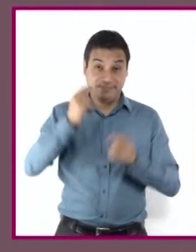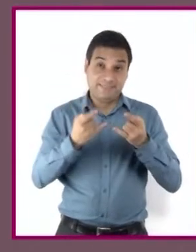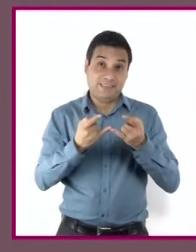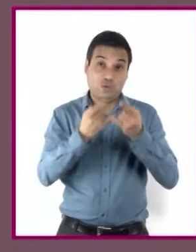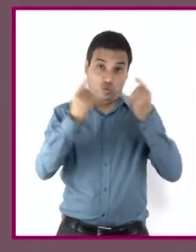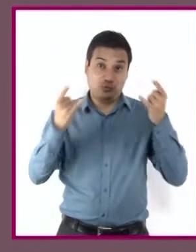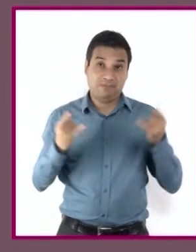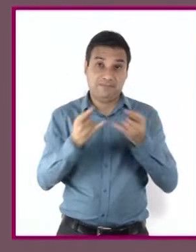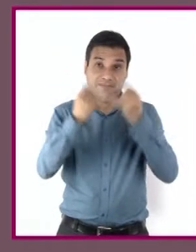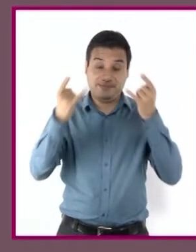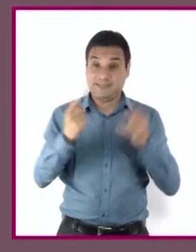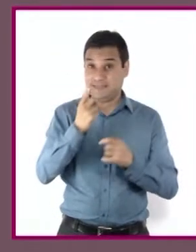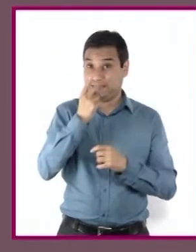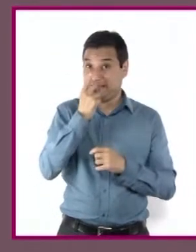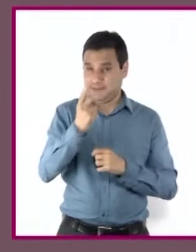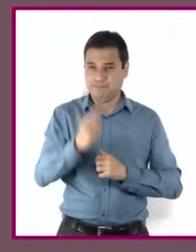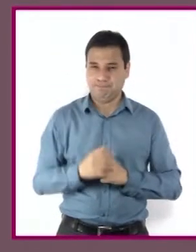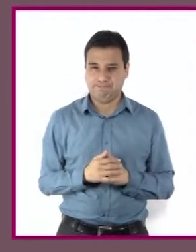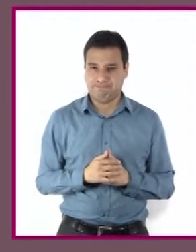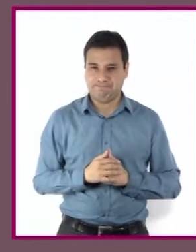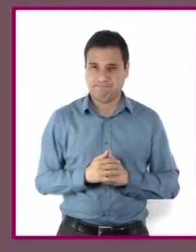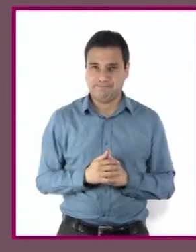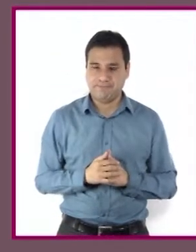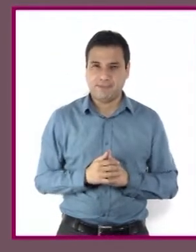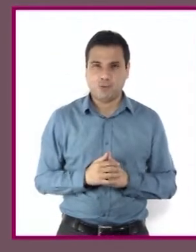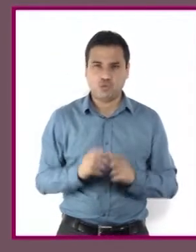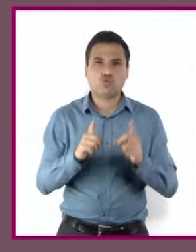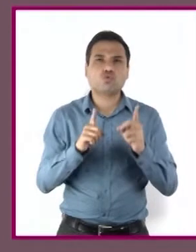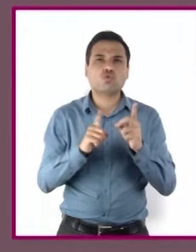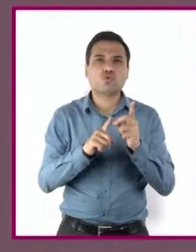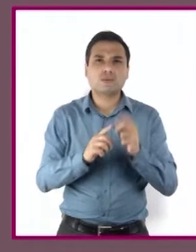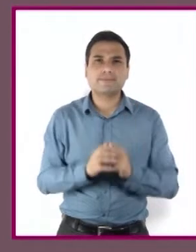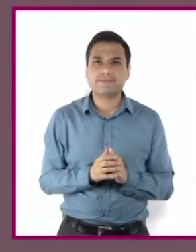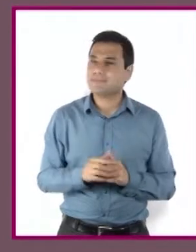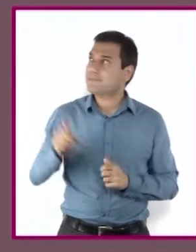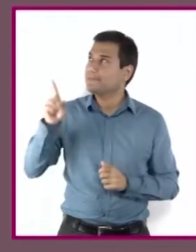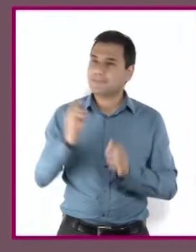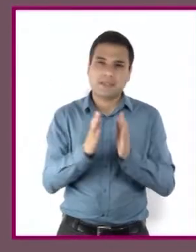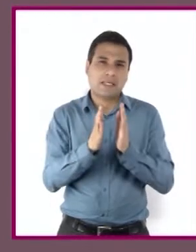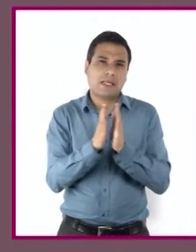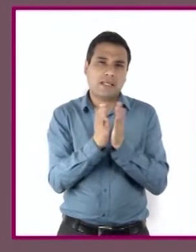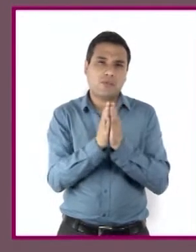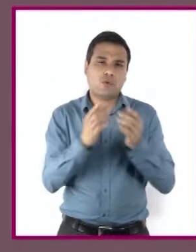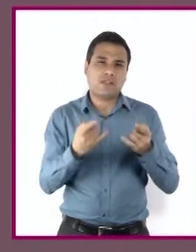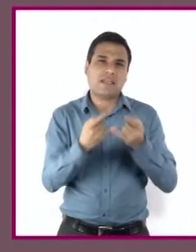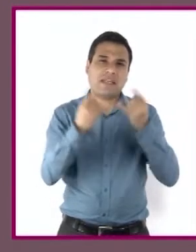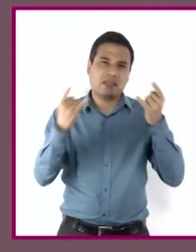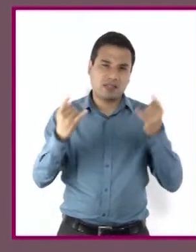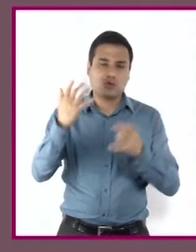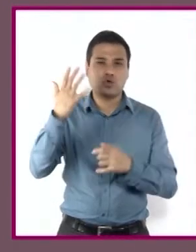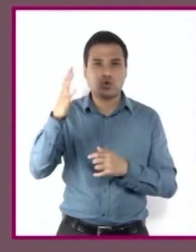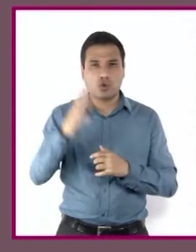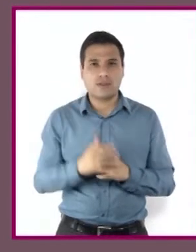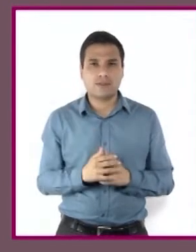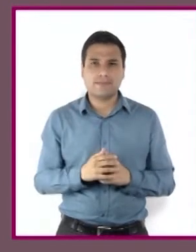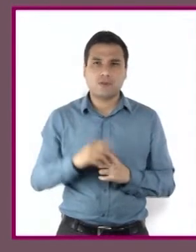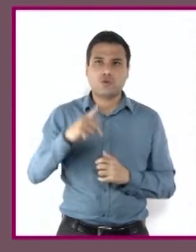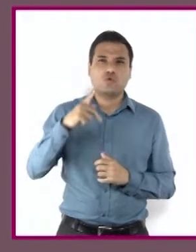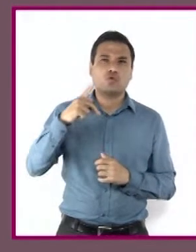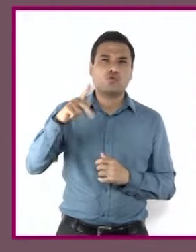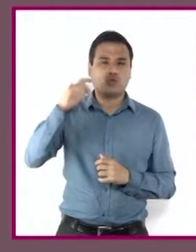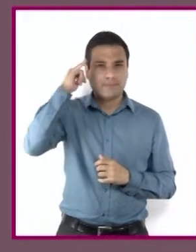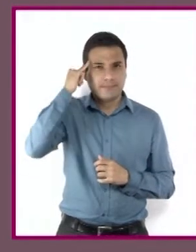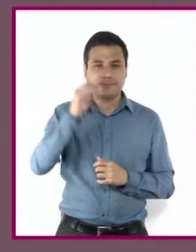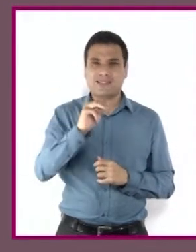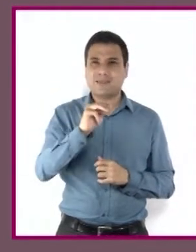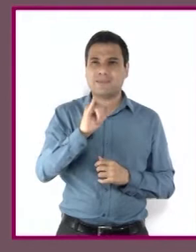a la nuestra pueden encontrarse en la leyenda de los soles, en algunos códices como los mixtecos o en el Popol